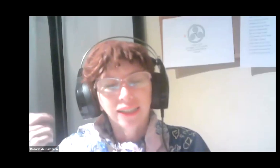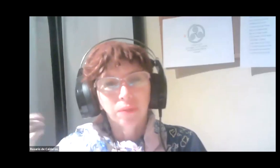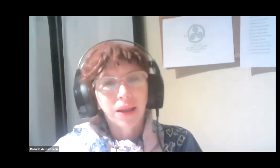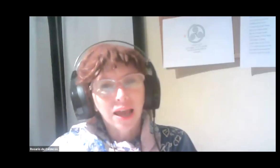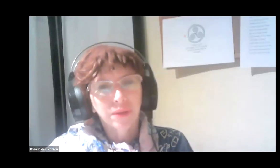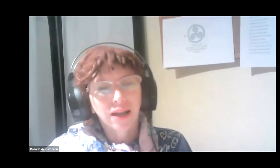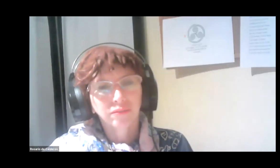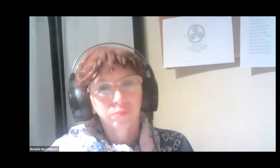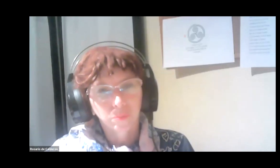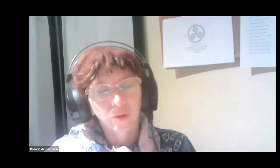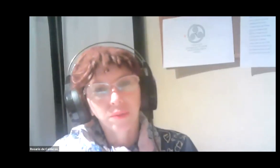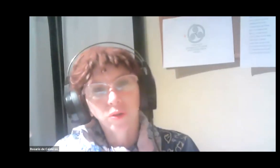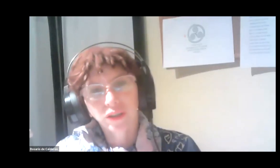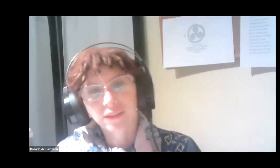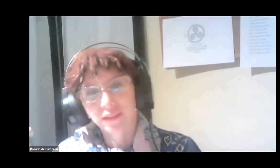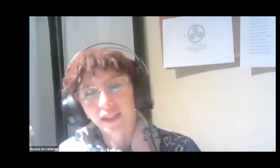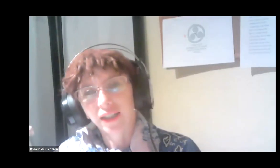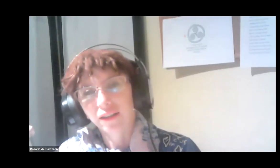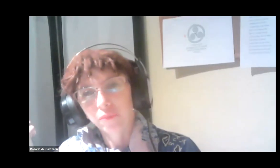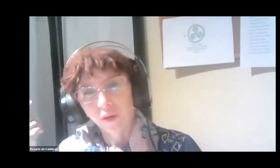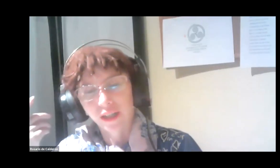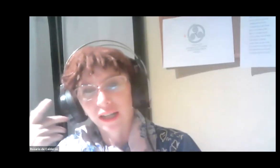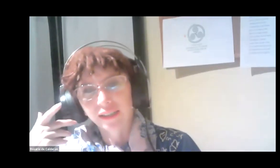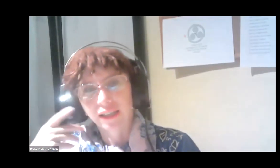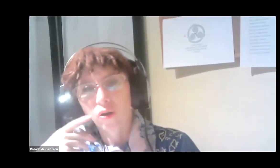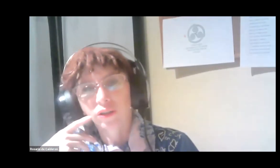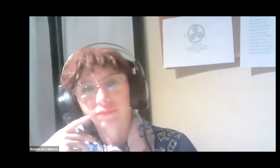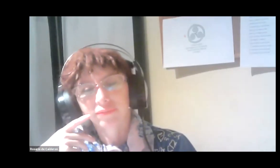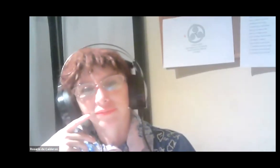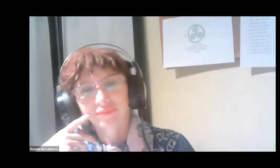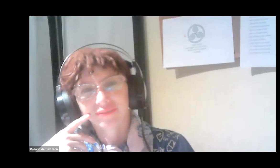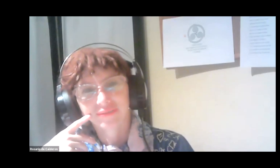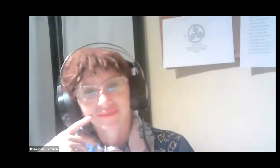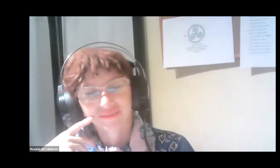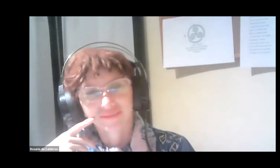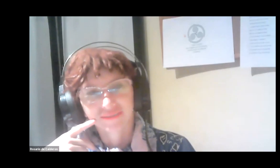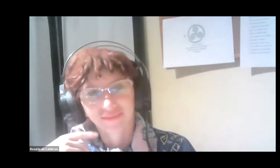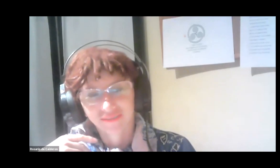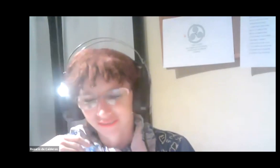y qué palabra podemos este poner el día de hoy